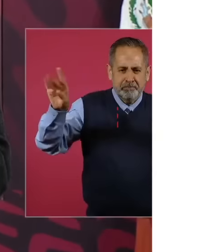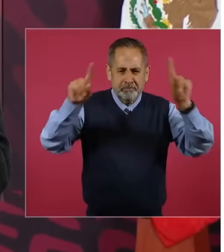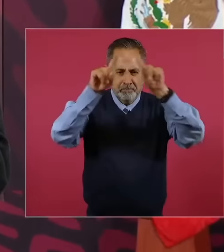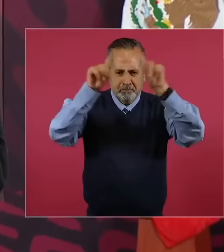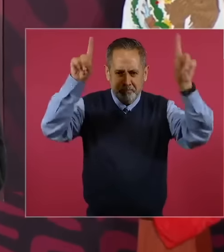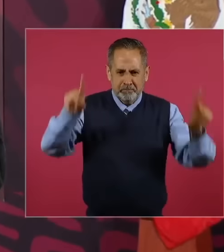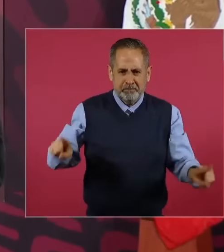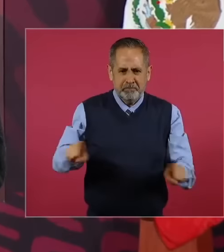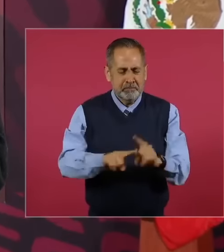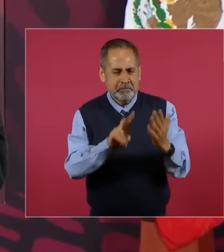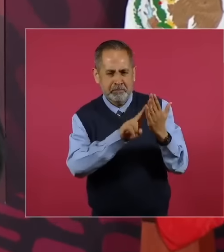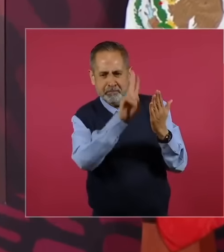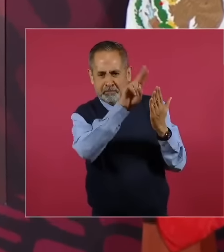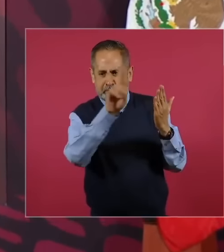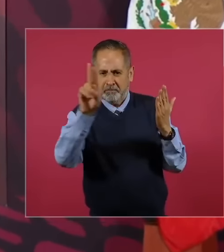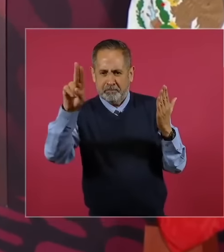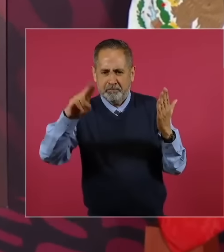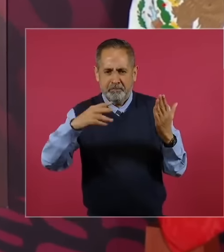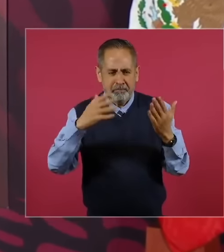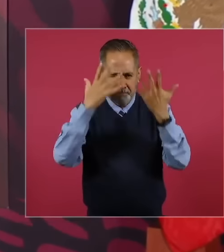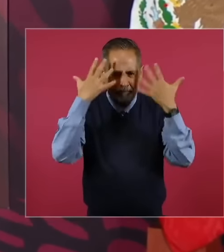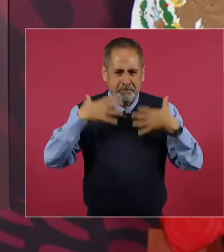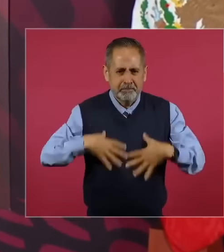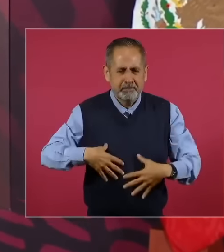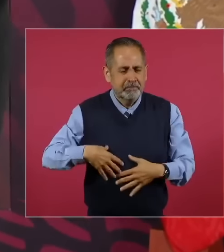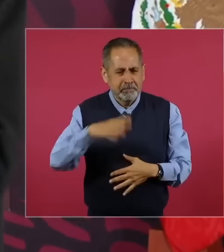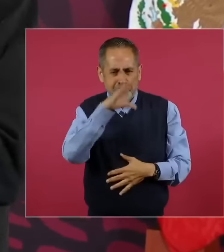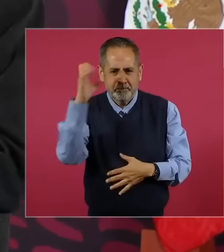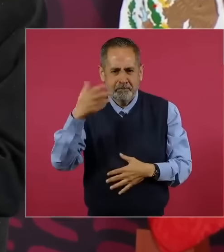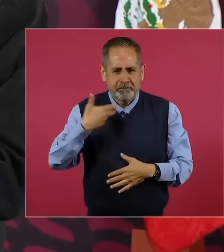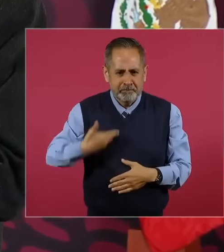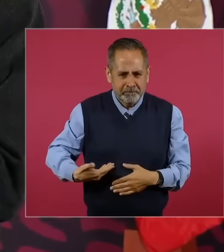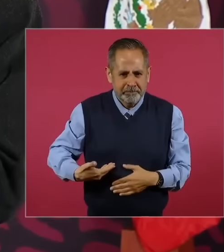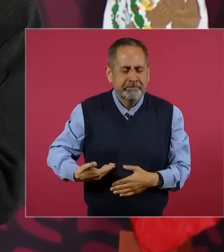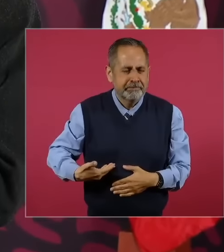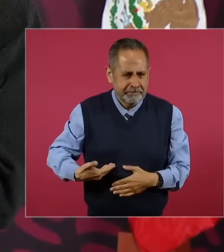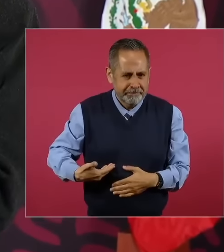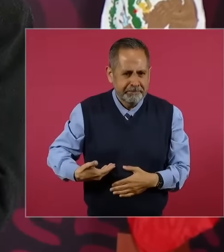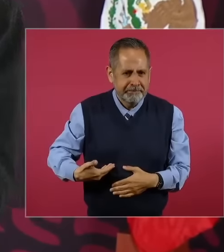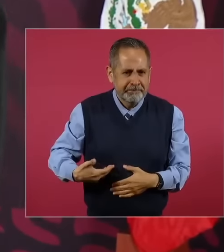pintura que corresponde a